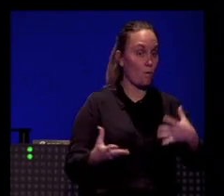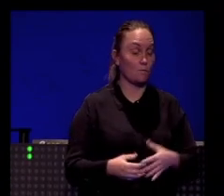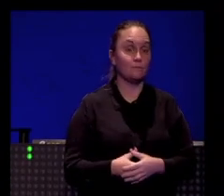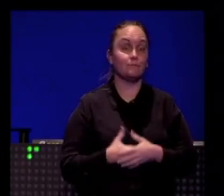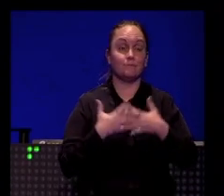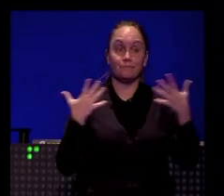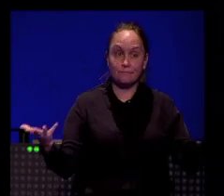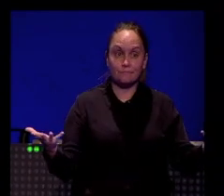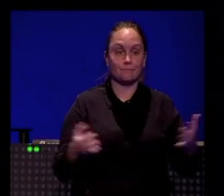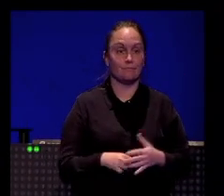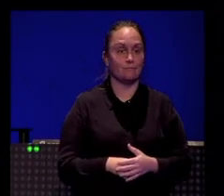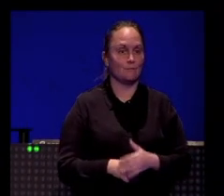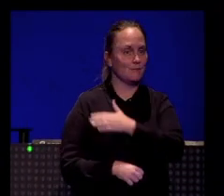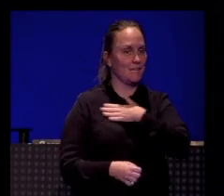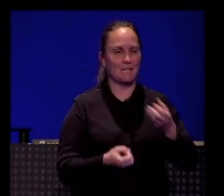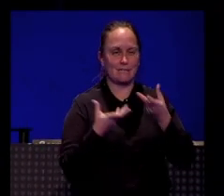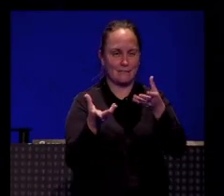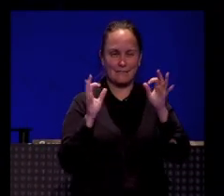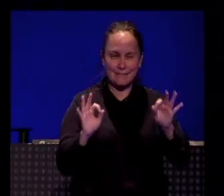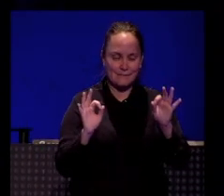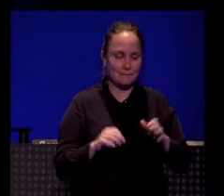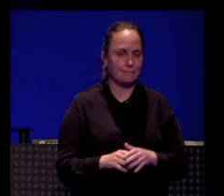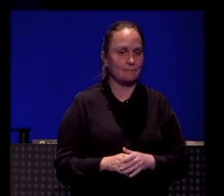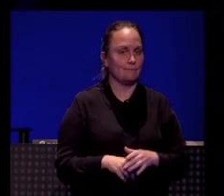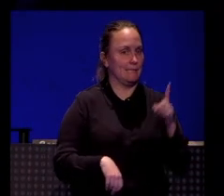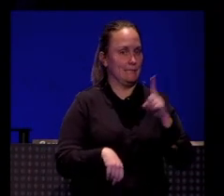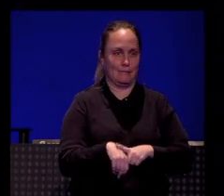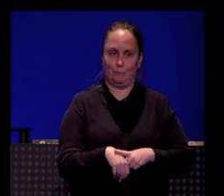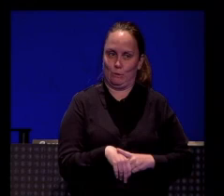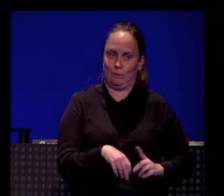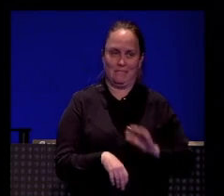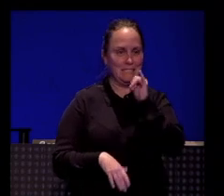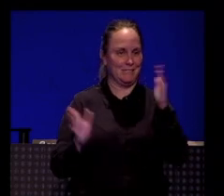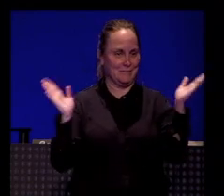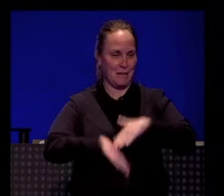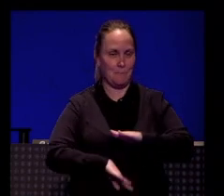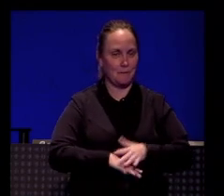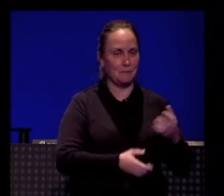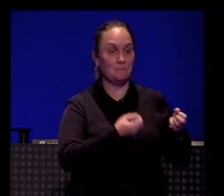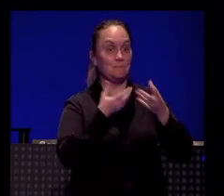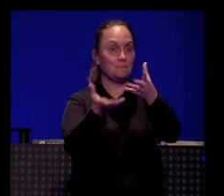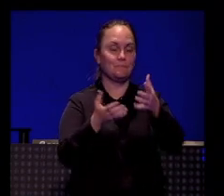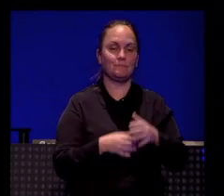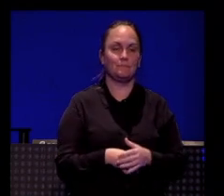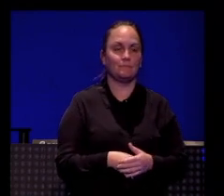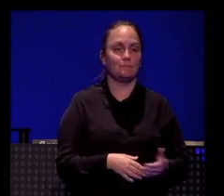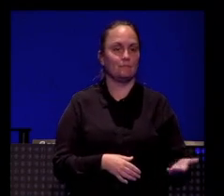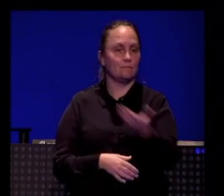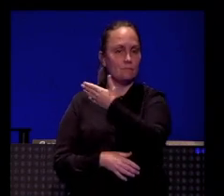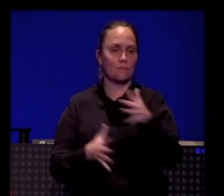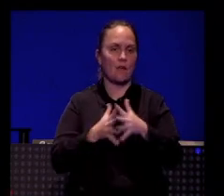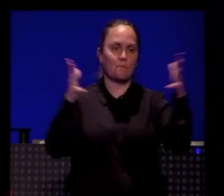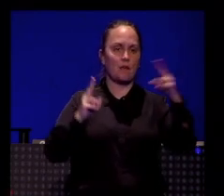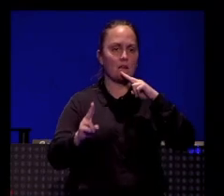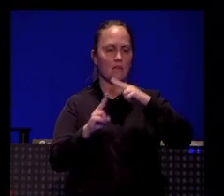lo único que quería contar sobre todo y no me da tiempo de todo esto vale tenemos todo lo que sería el big data el